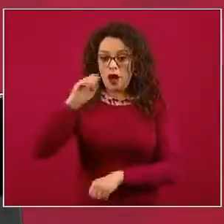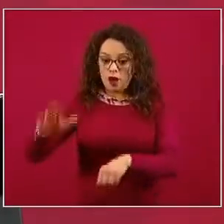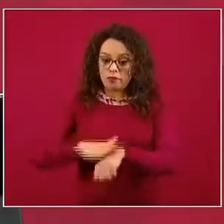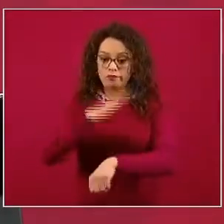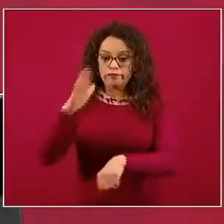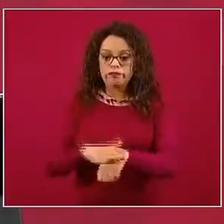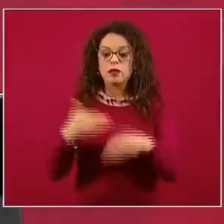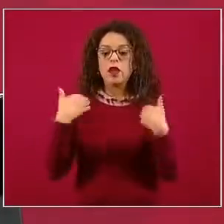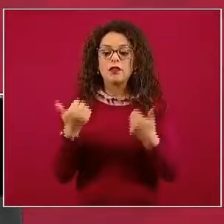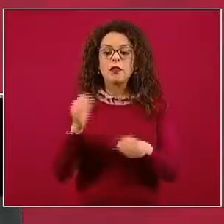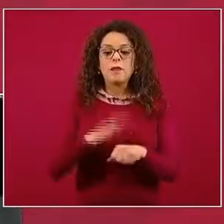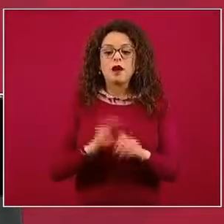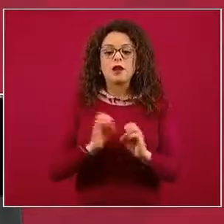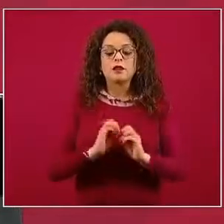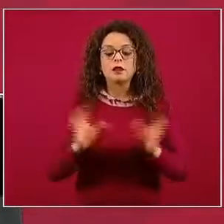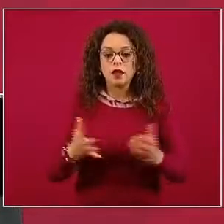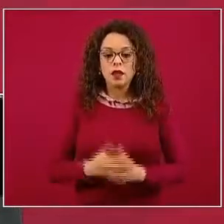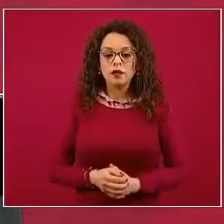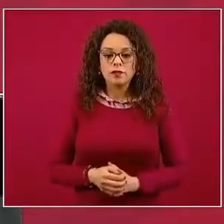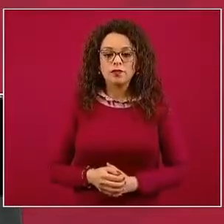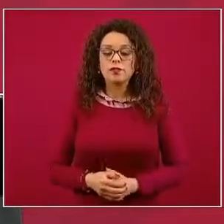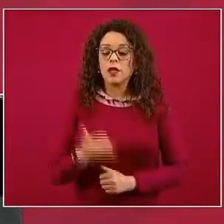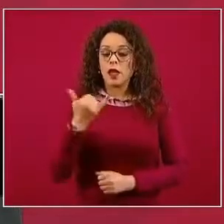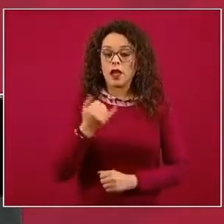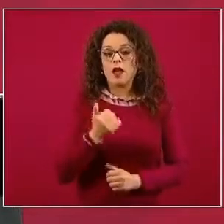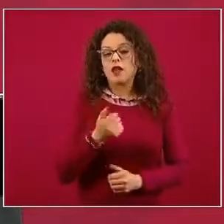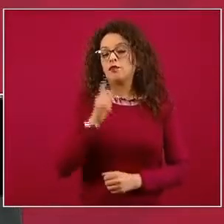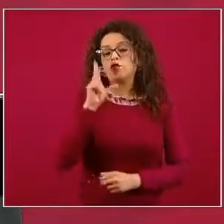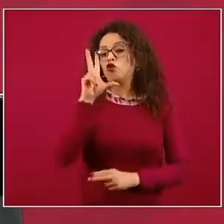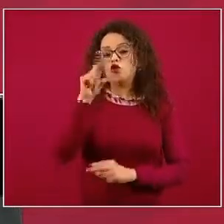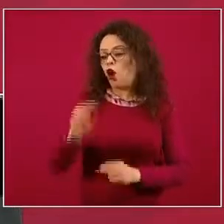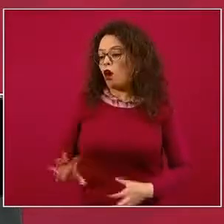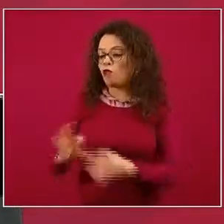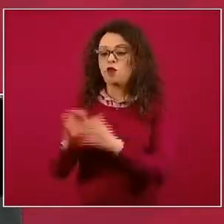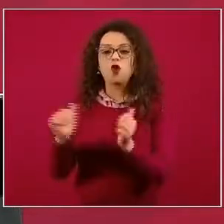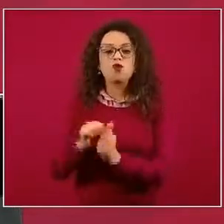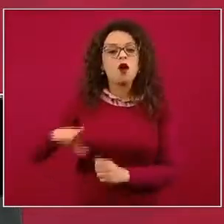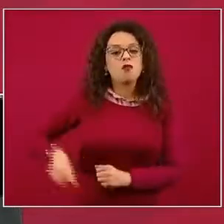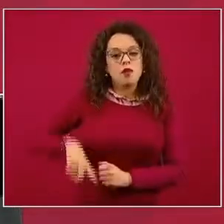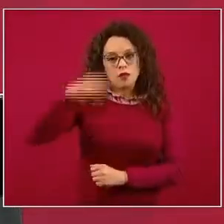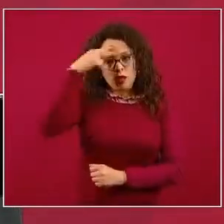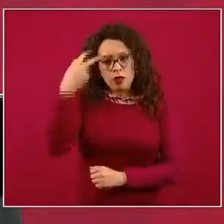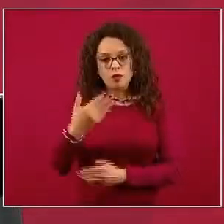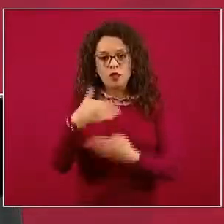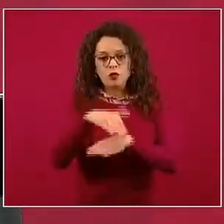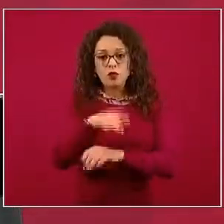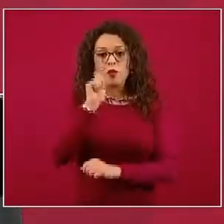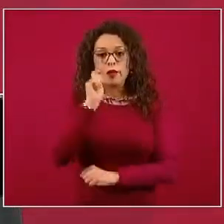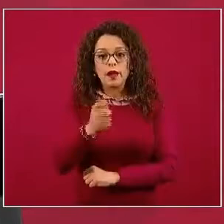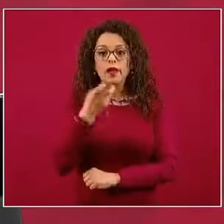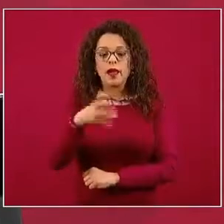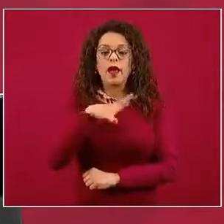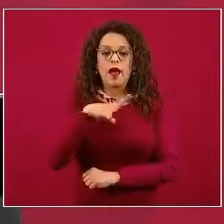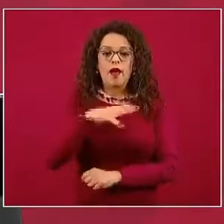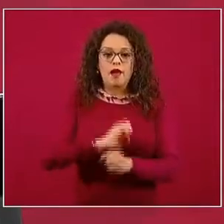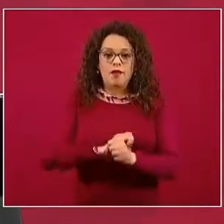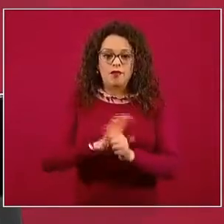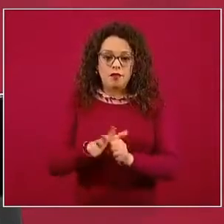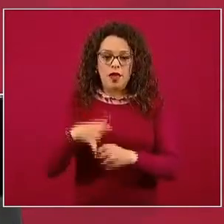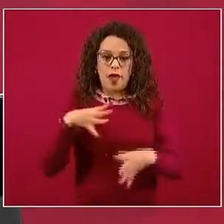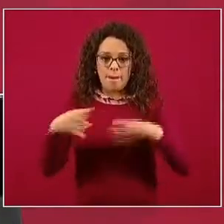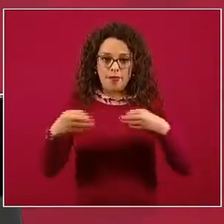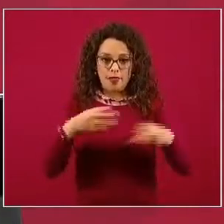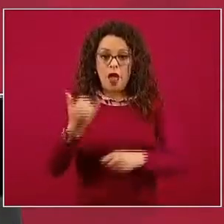objetiva, se podría decir independiente del Gobierno de México, sobre la respuesta a la epidemia y propuestas de